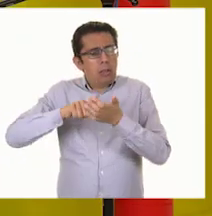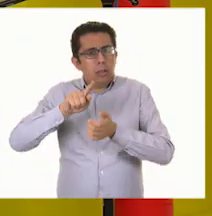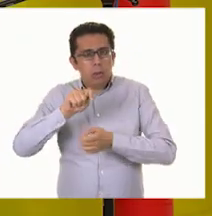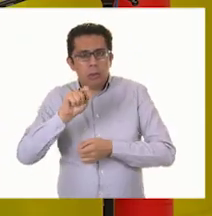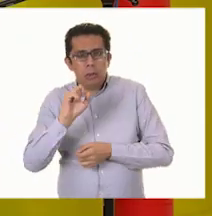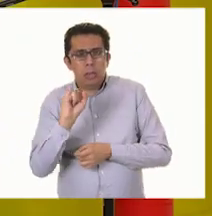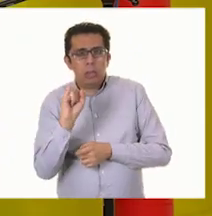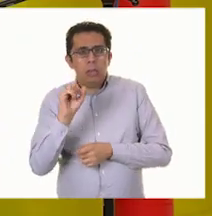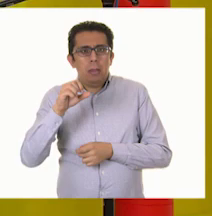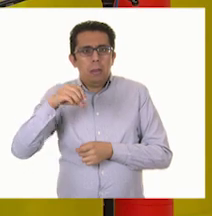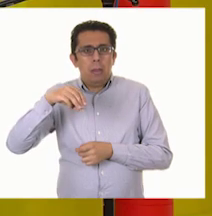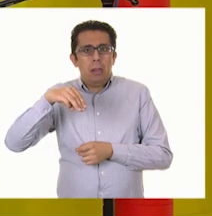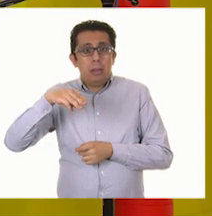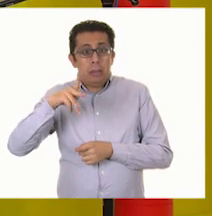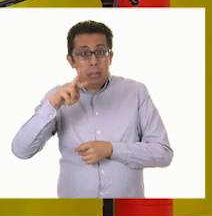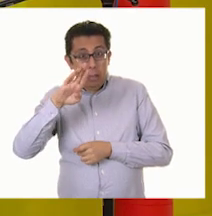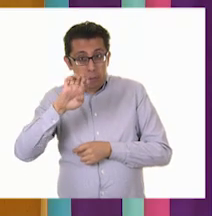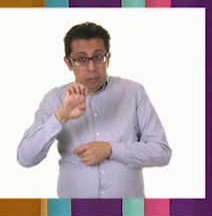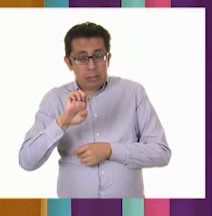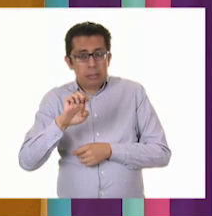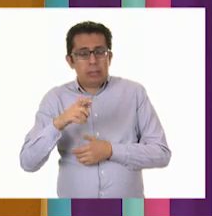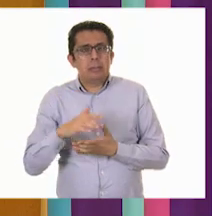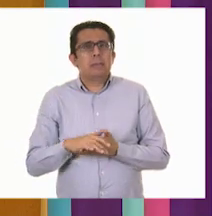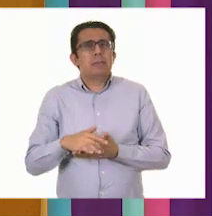ponemos? Yo creo que uno